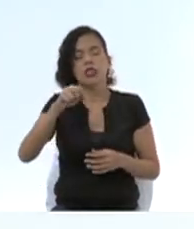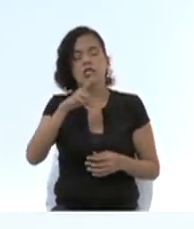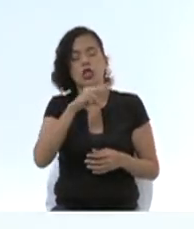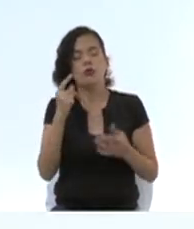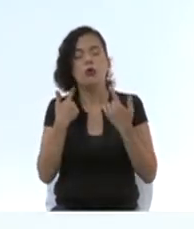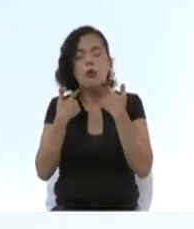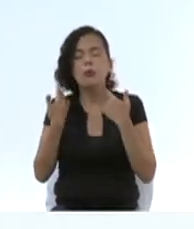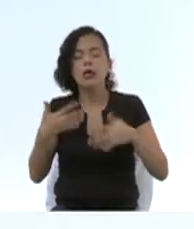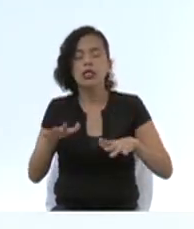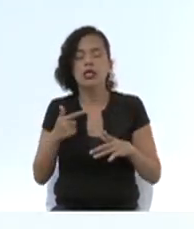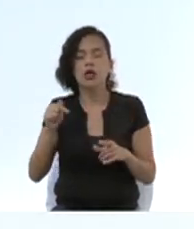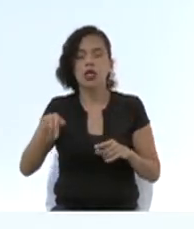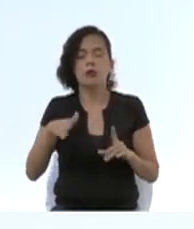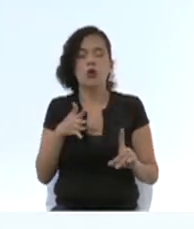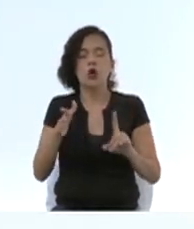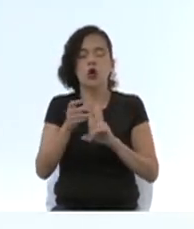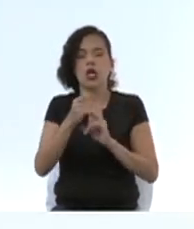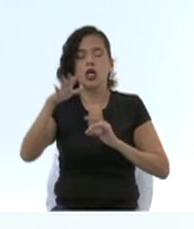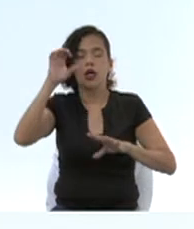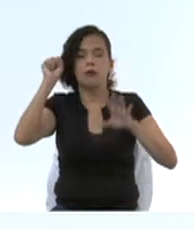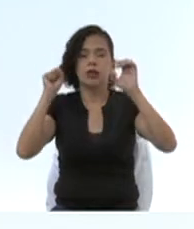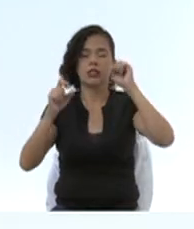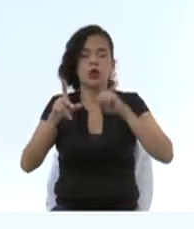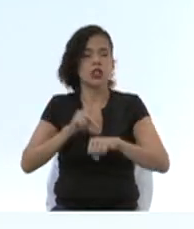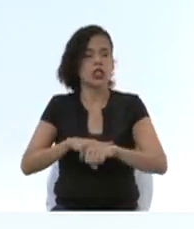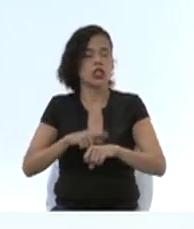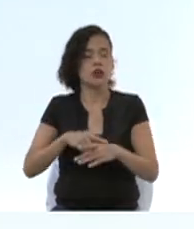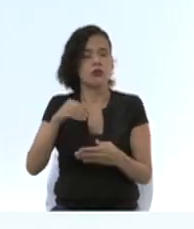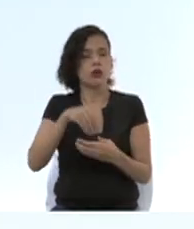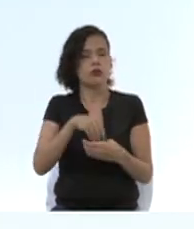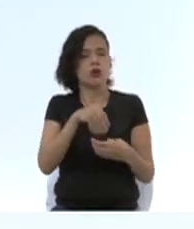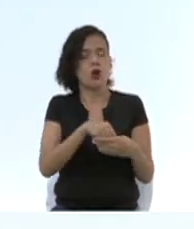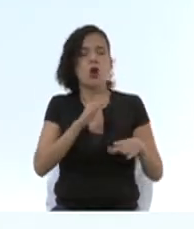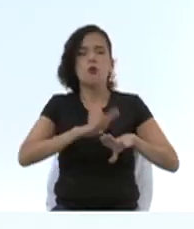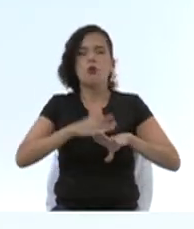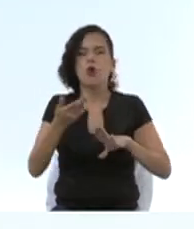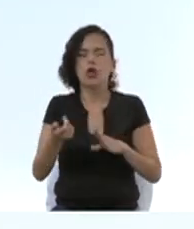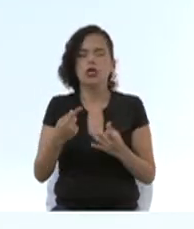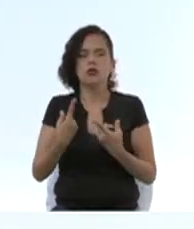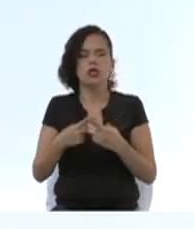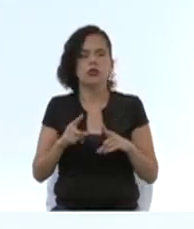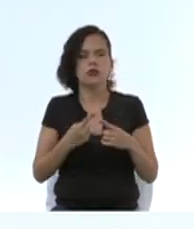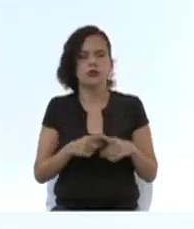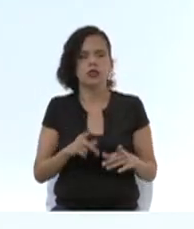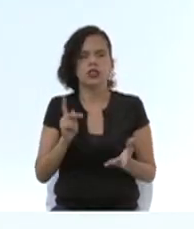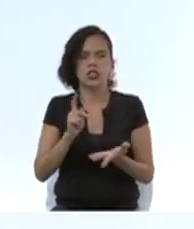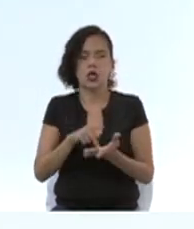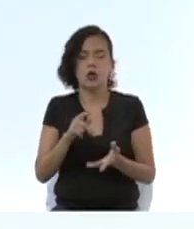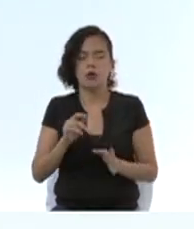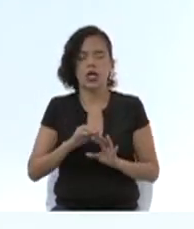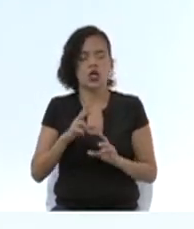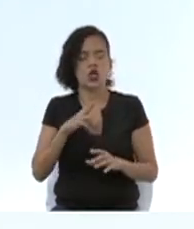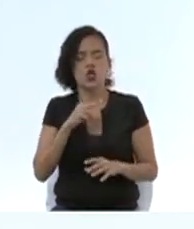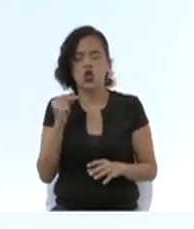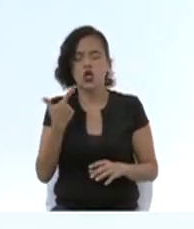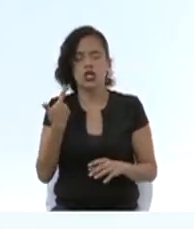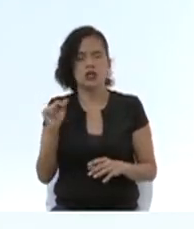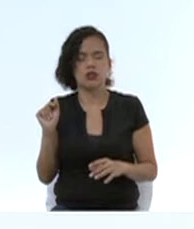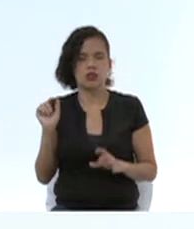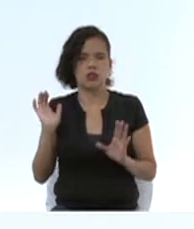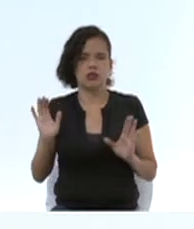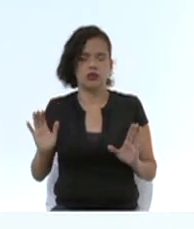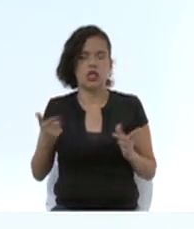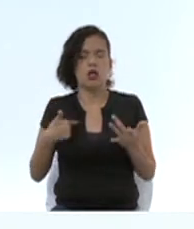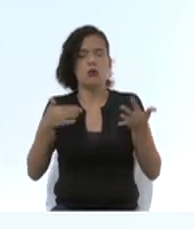podemos perder lo que hemos ganado y lo que hemos aprendido en este tiempo de pandemia. Por eso la multimodalidad llegó para quedarse. Quizás ya no como